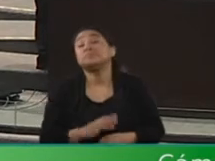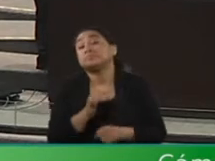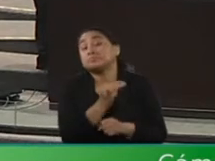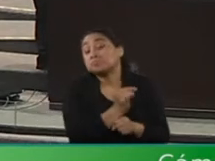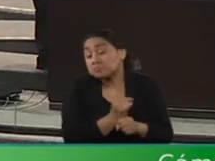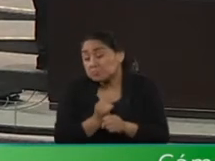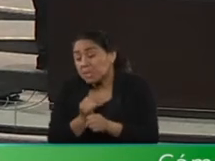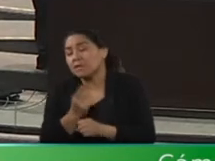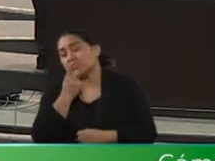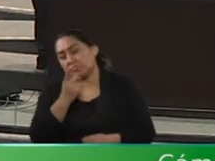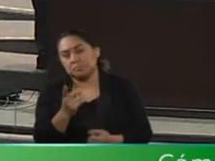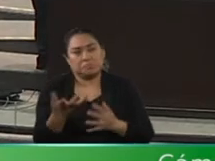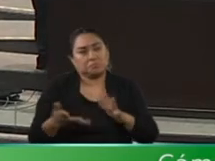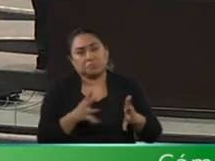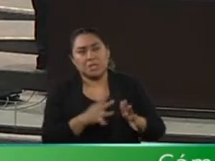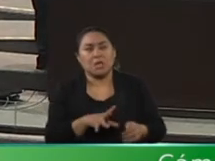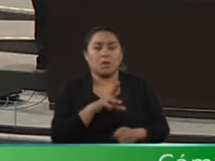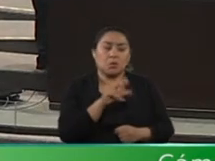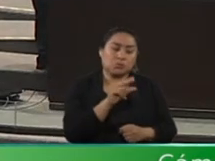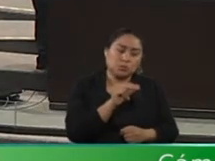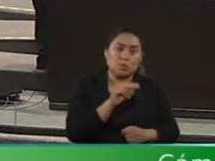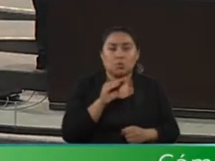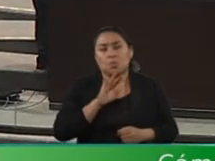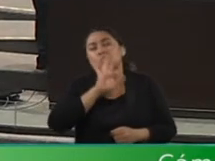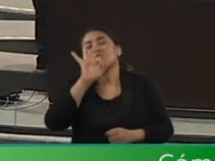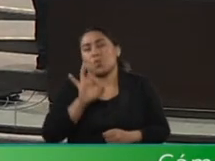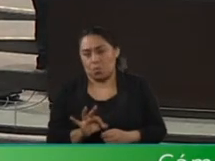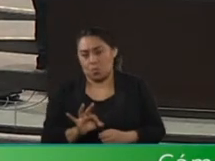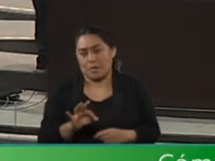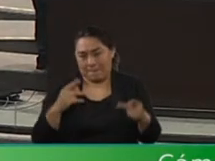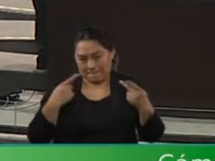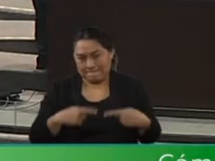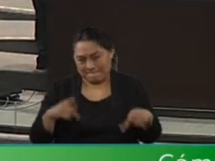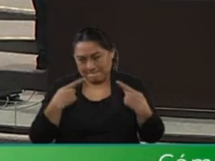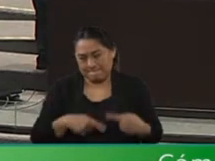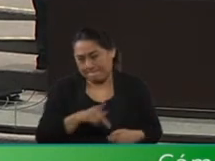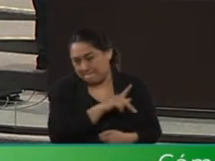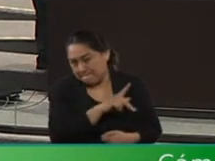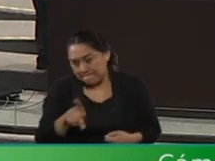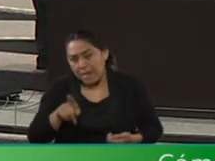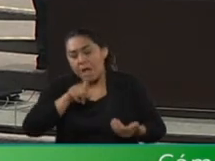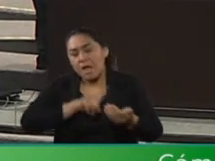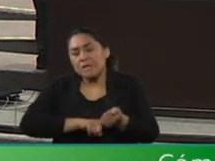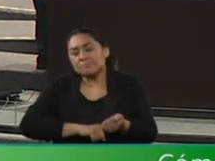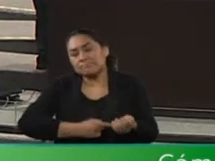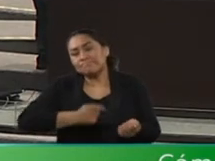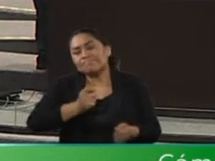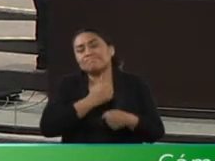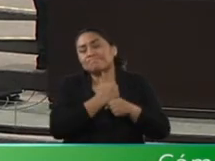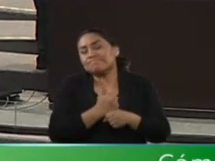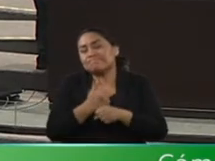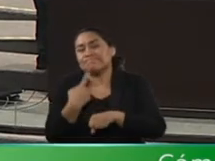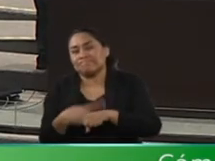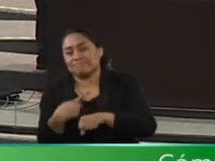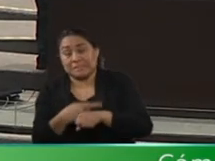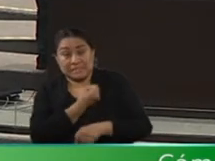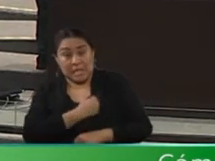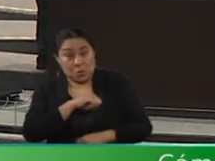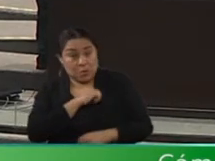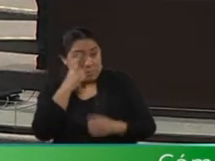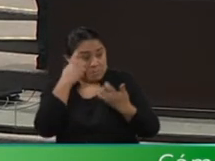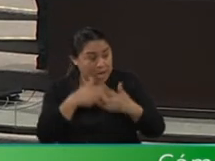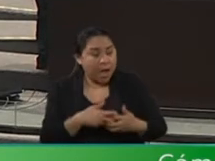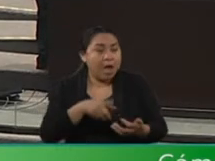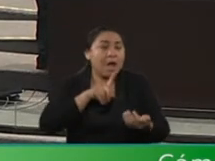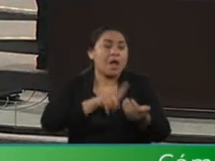que aproximadamente entre el 80 y 90 por de las personas que sufren alguna condición de Salud Mental enfrentan